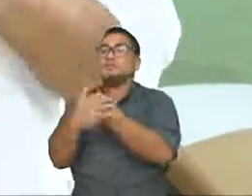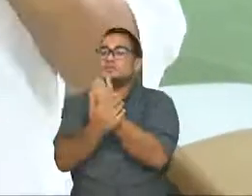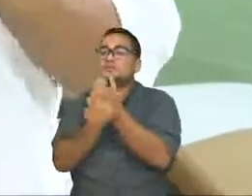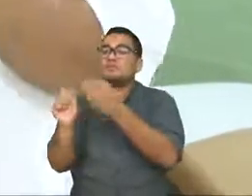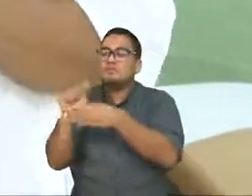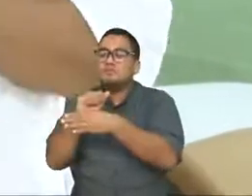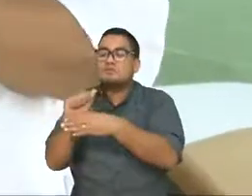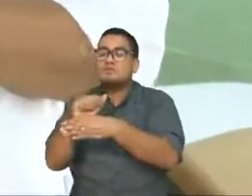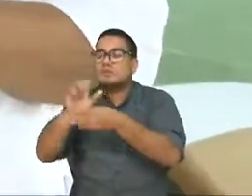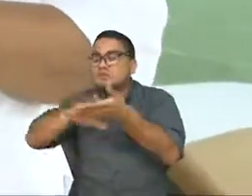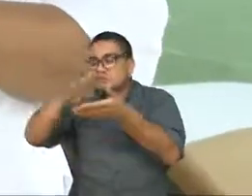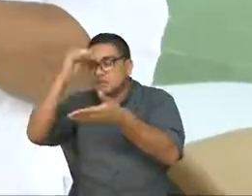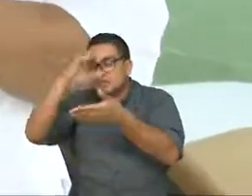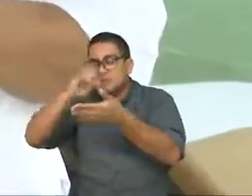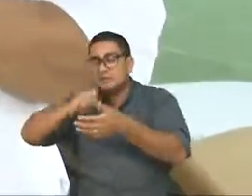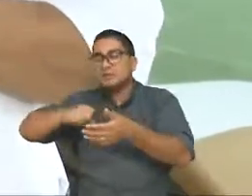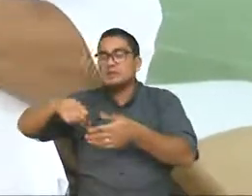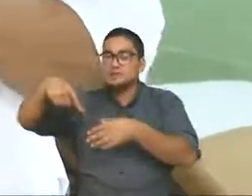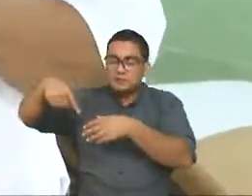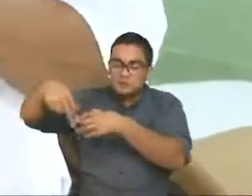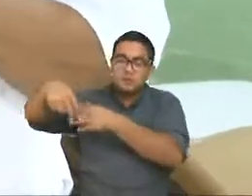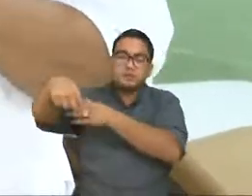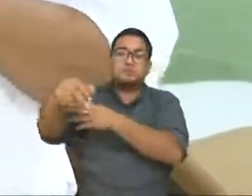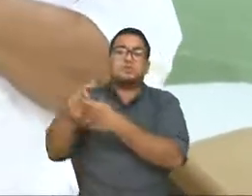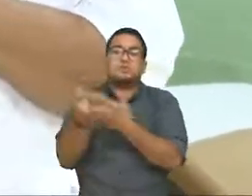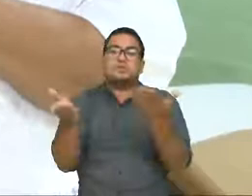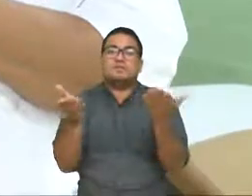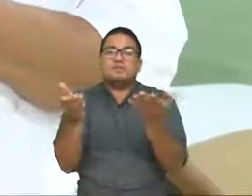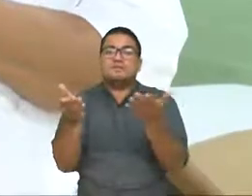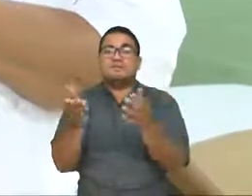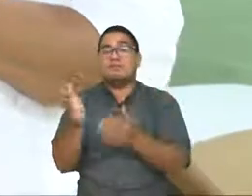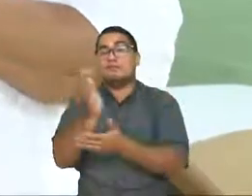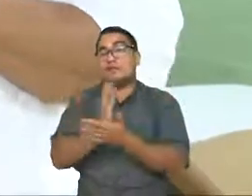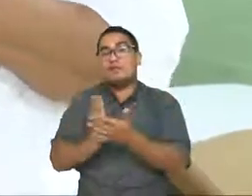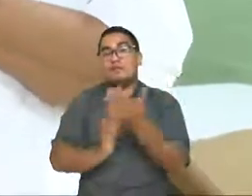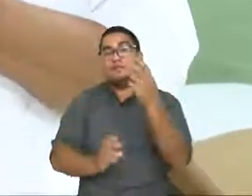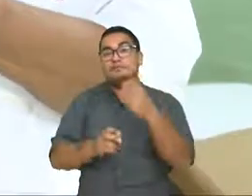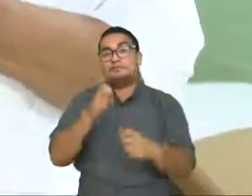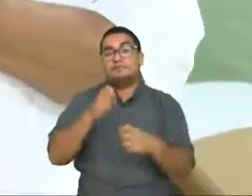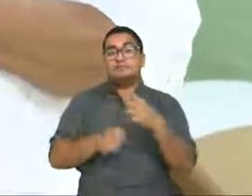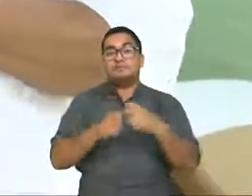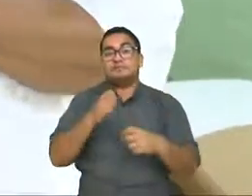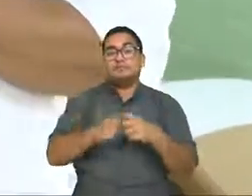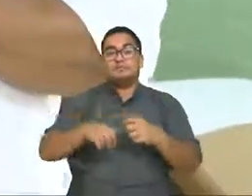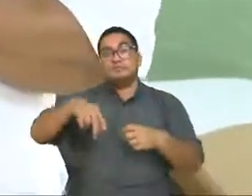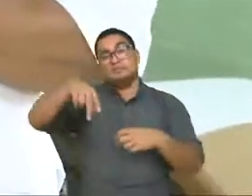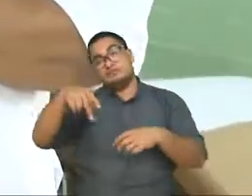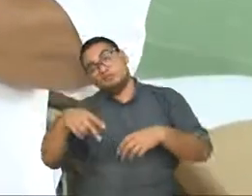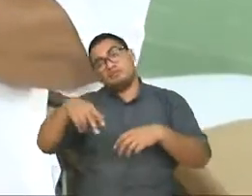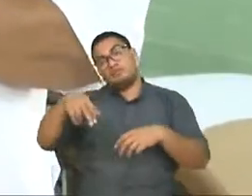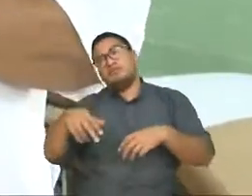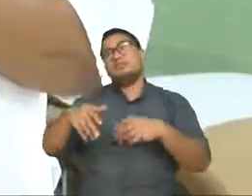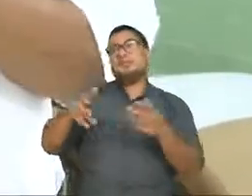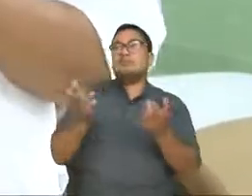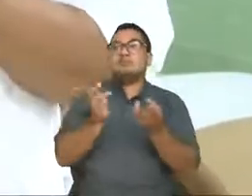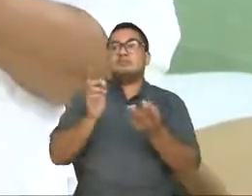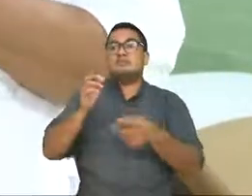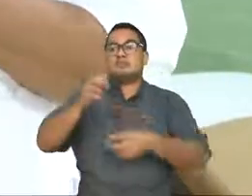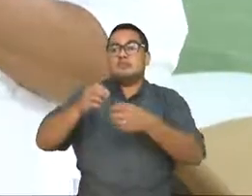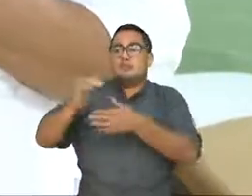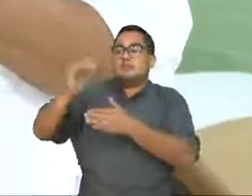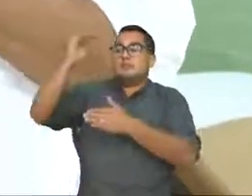miramos la función de la prótesis, que si tiene algún problema de caída lateral, si está buena en